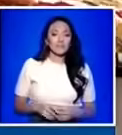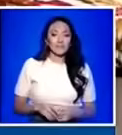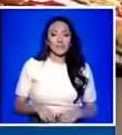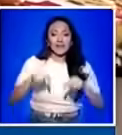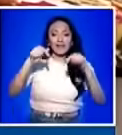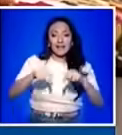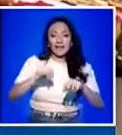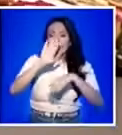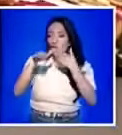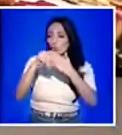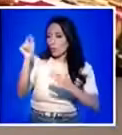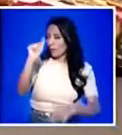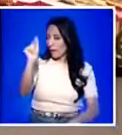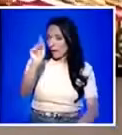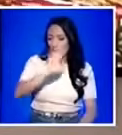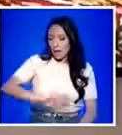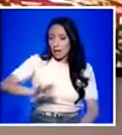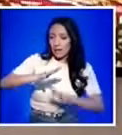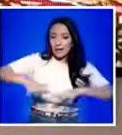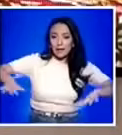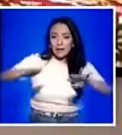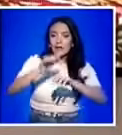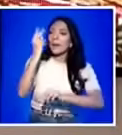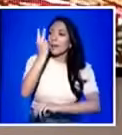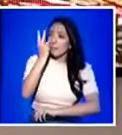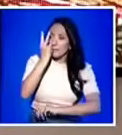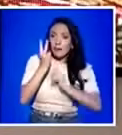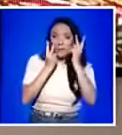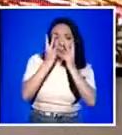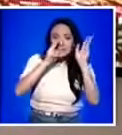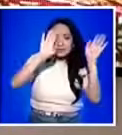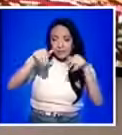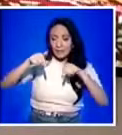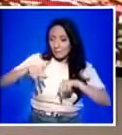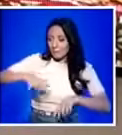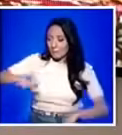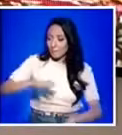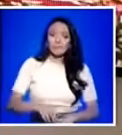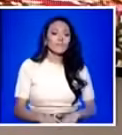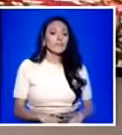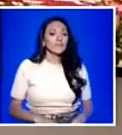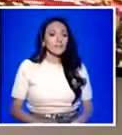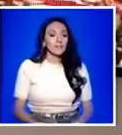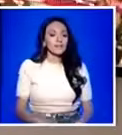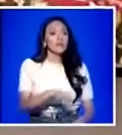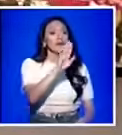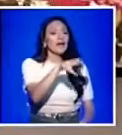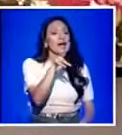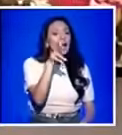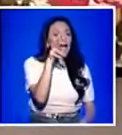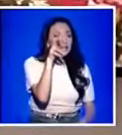porque está todo barato, todo barato. Visítenos al mercado de la Ciudadela Ibarra. Ya, me escucha un ratito, mi querida Angeliquita.